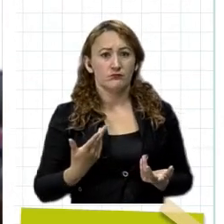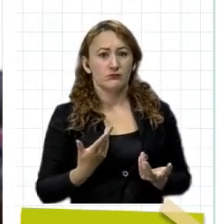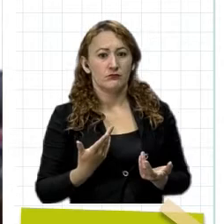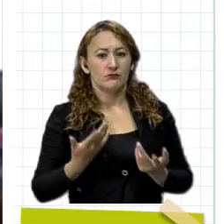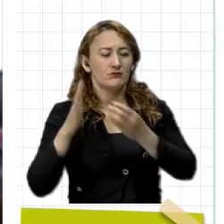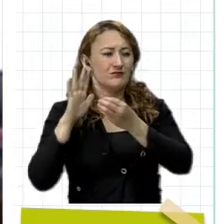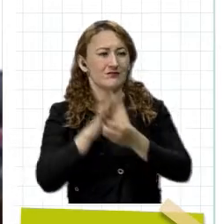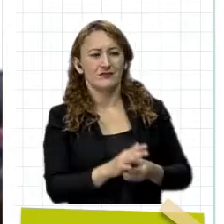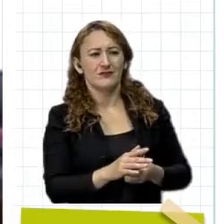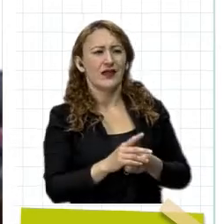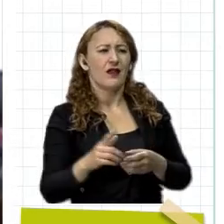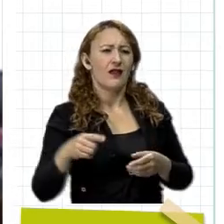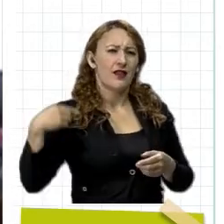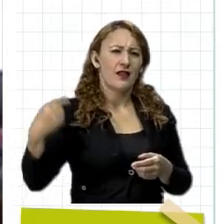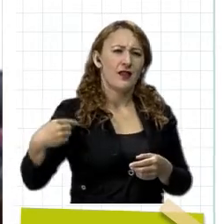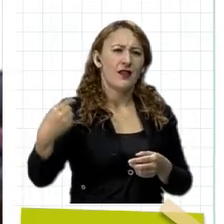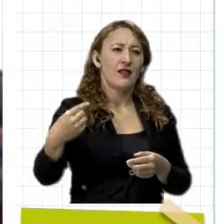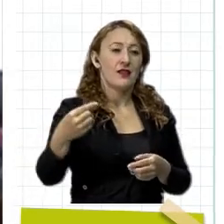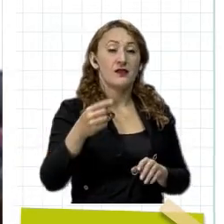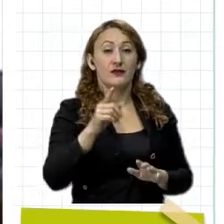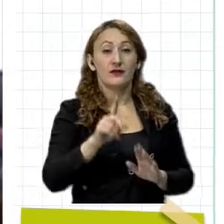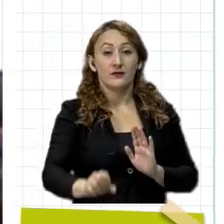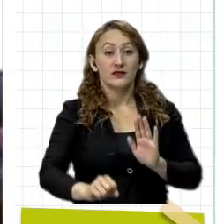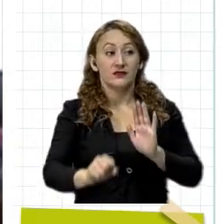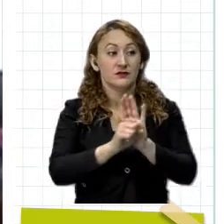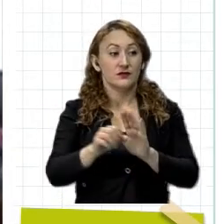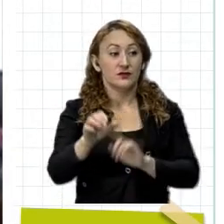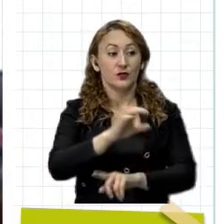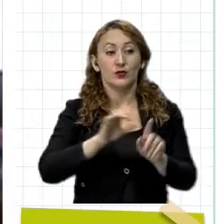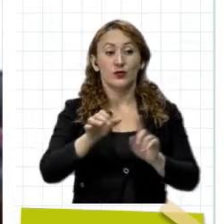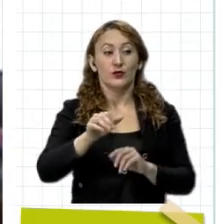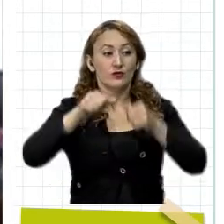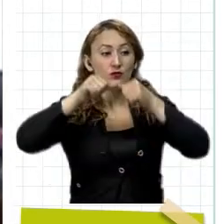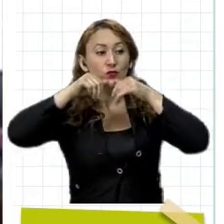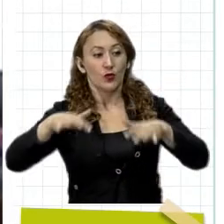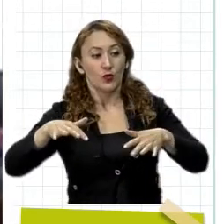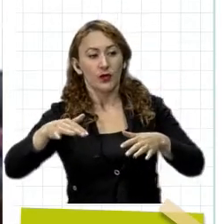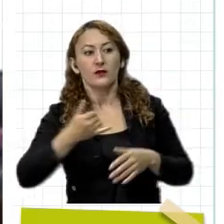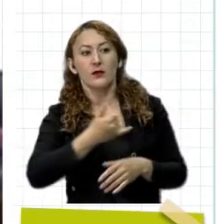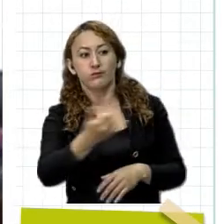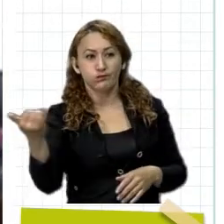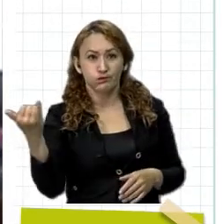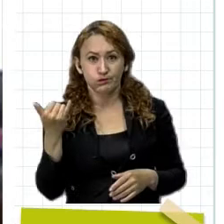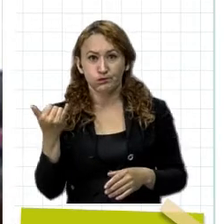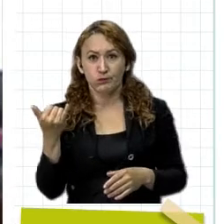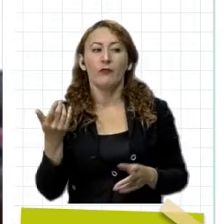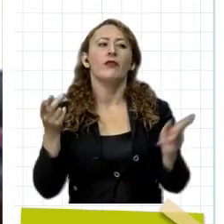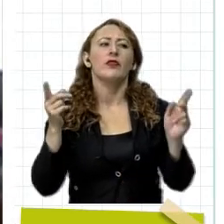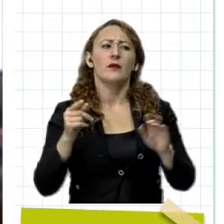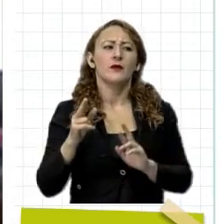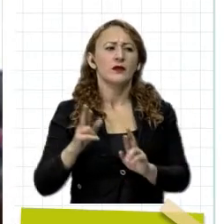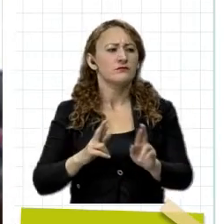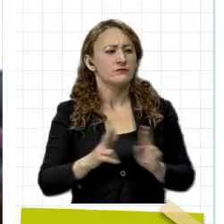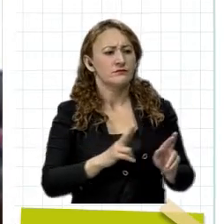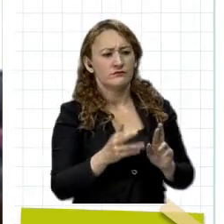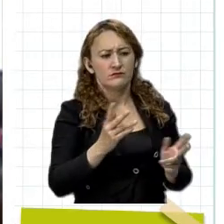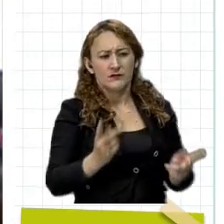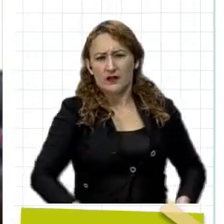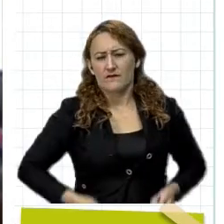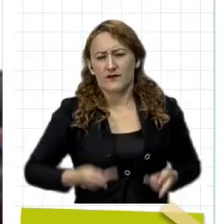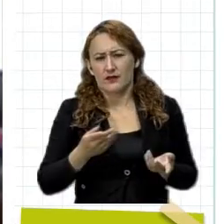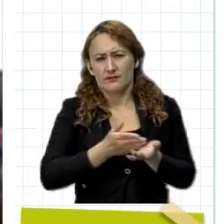descalificación rutinaria en representaciones culturales públicas estereotipadas y en las interacciones de la vida